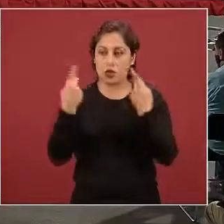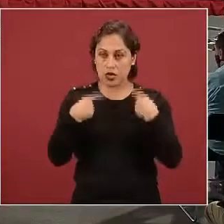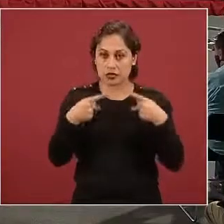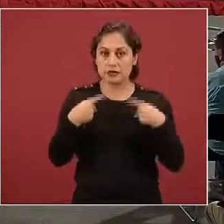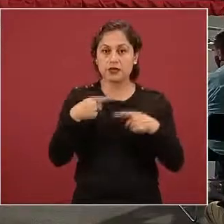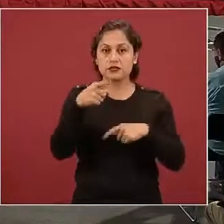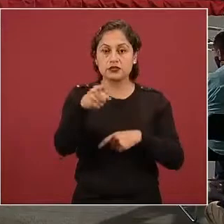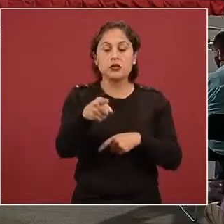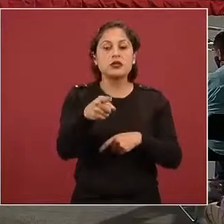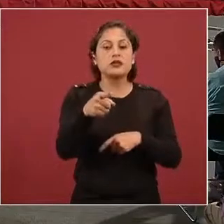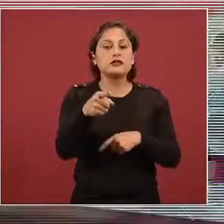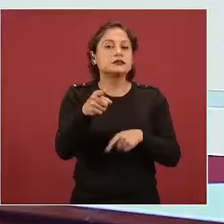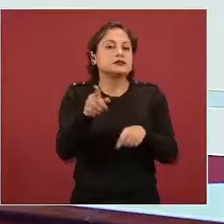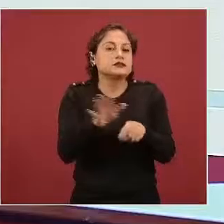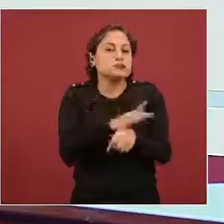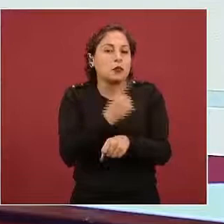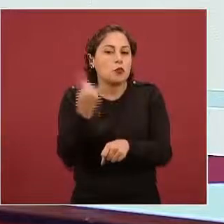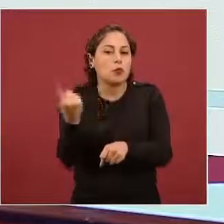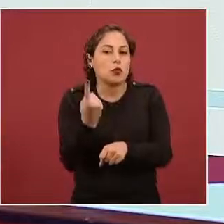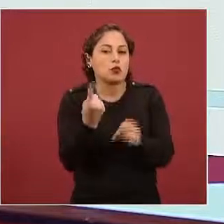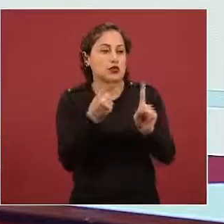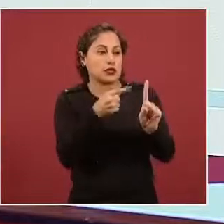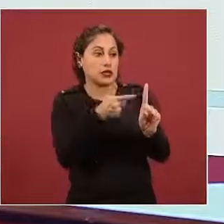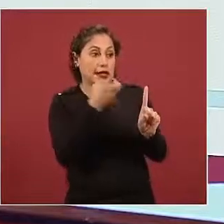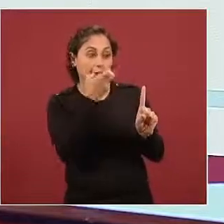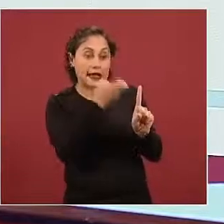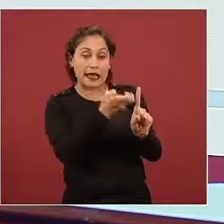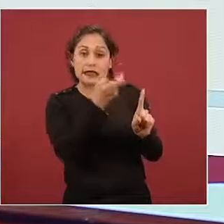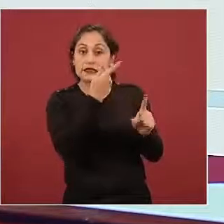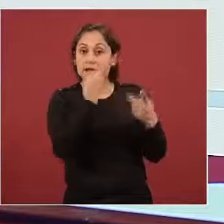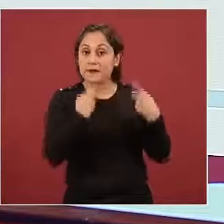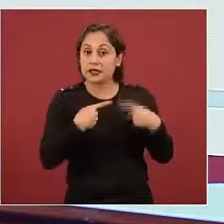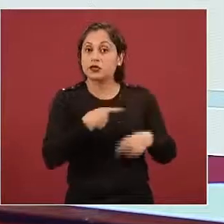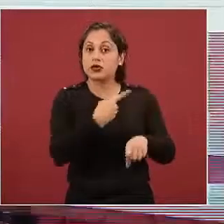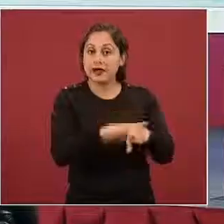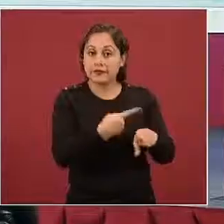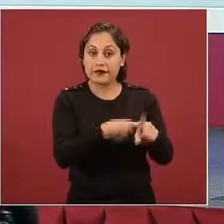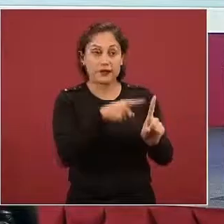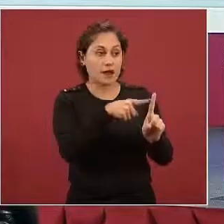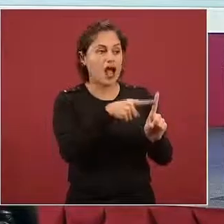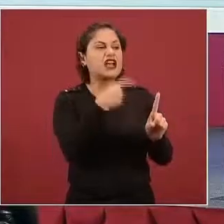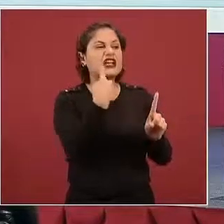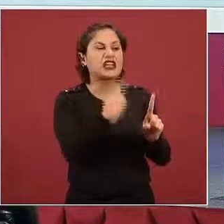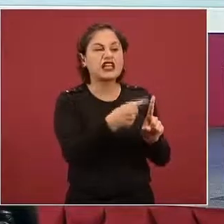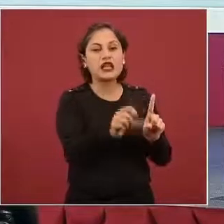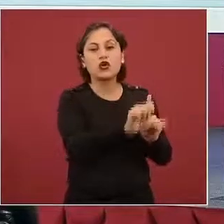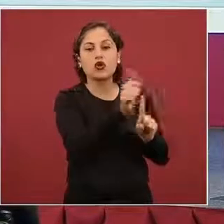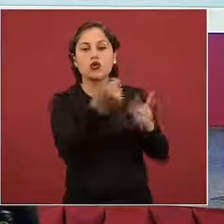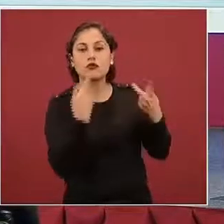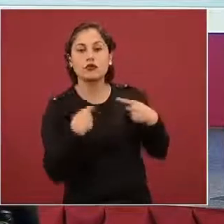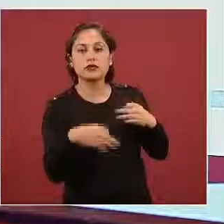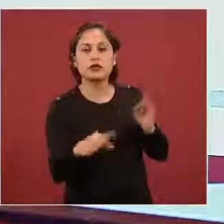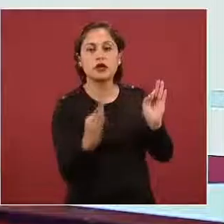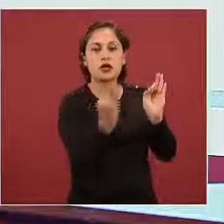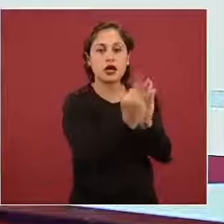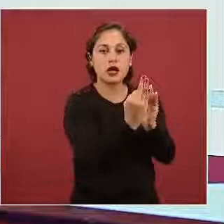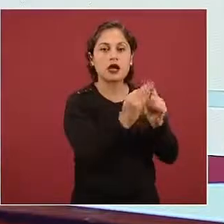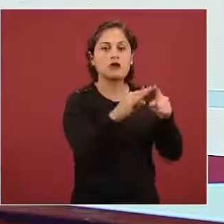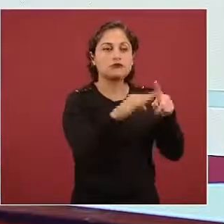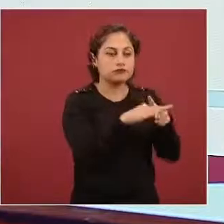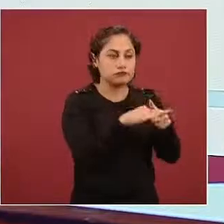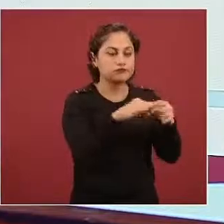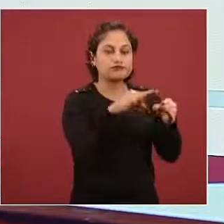que han sido identificados porque se estudian a los contactos de personas enfermas. Se les hacen pruebas